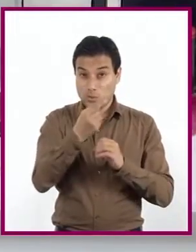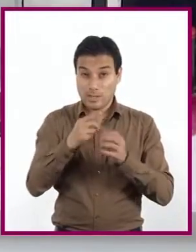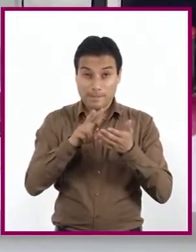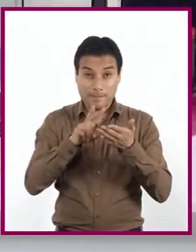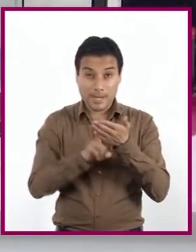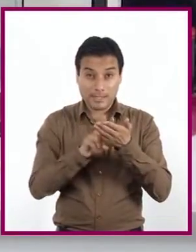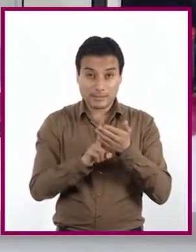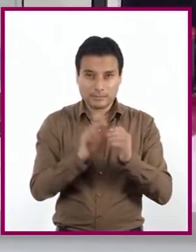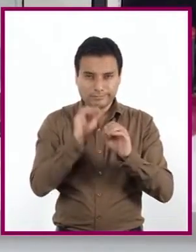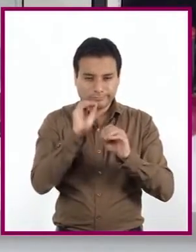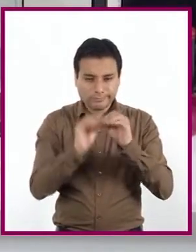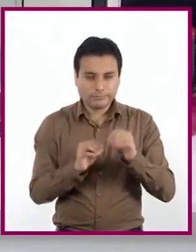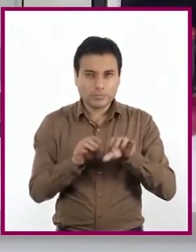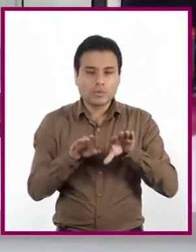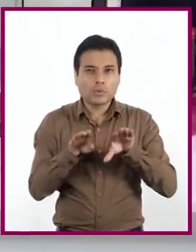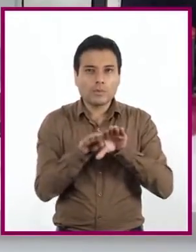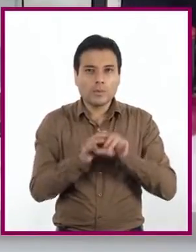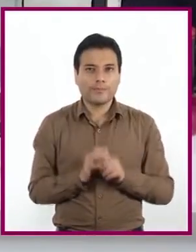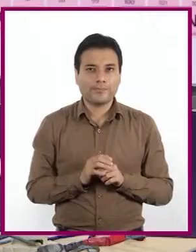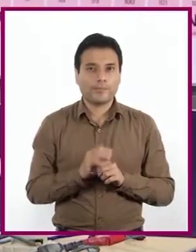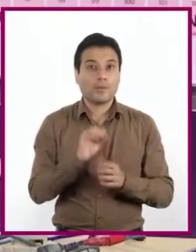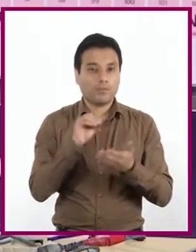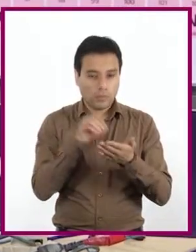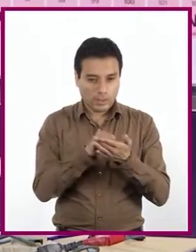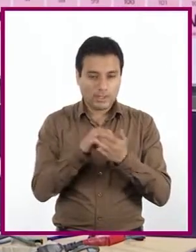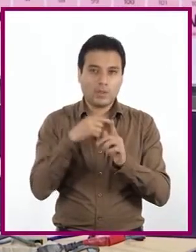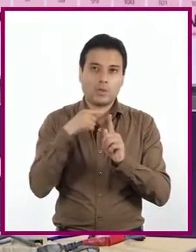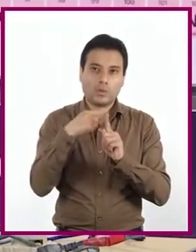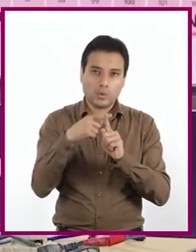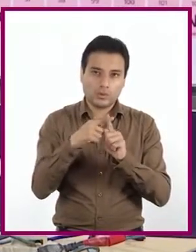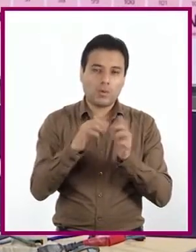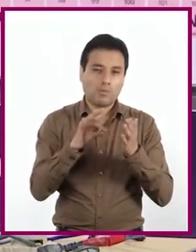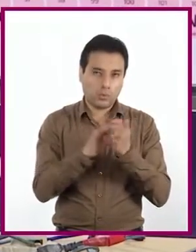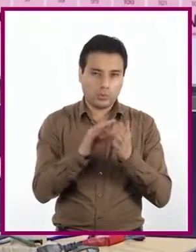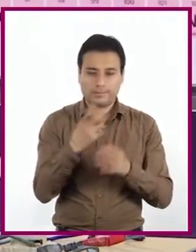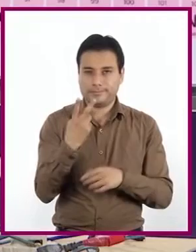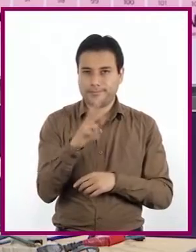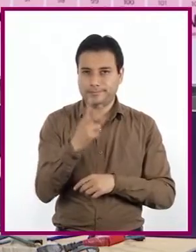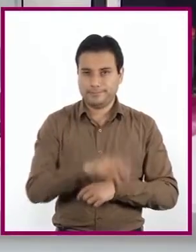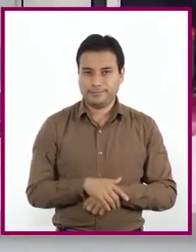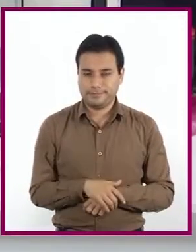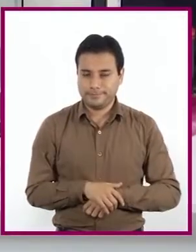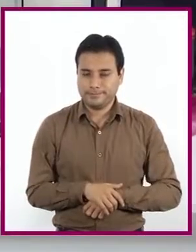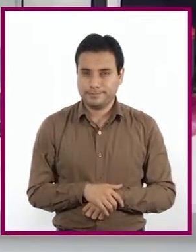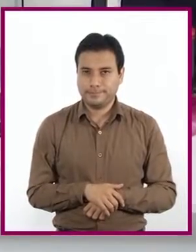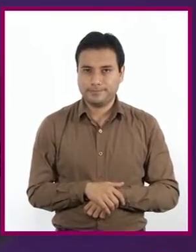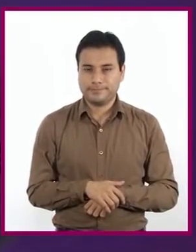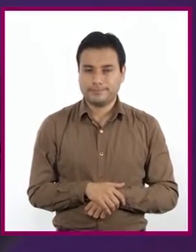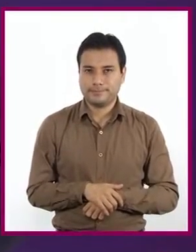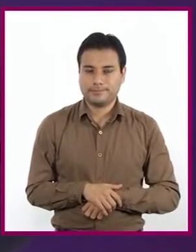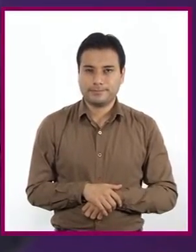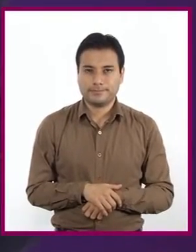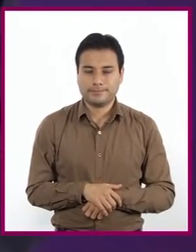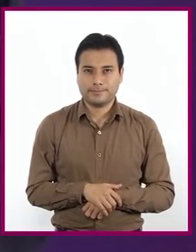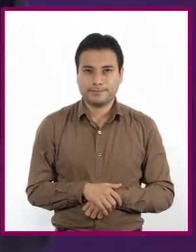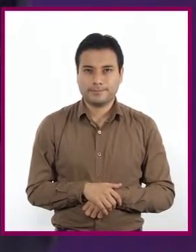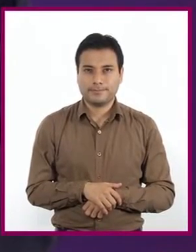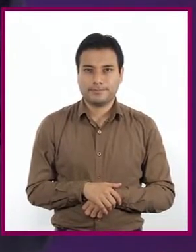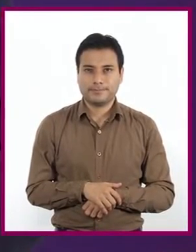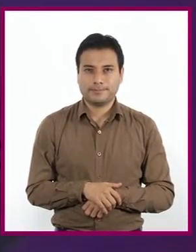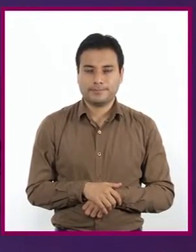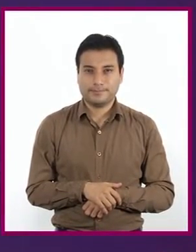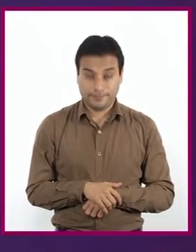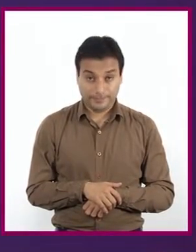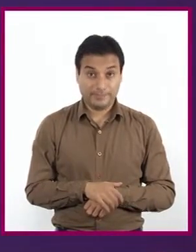se representan con cruces o con puntos alrededor del símbolo del elemento. En la estructura